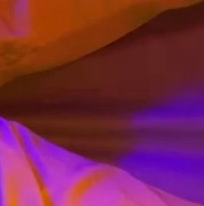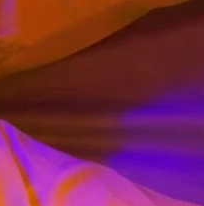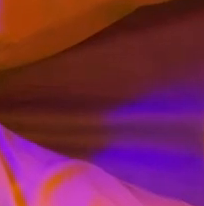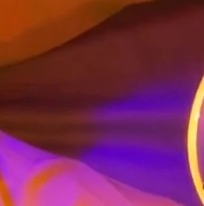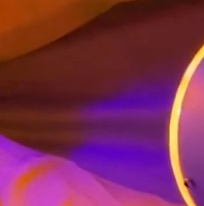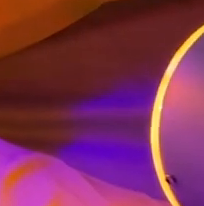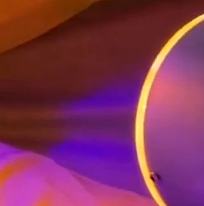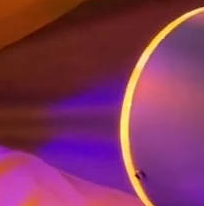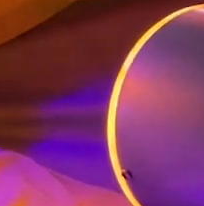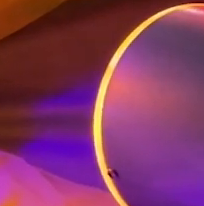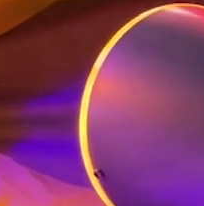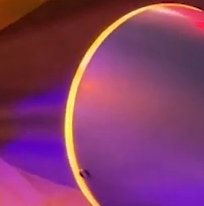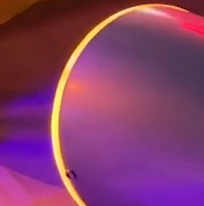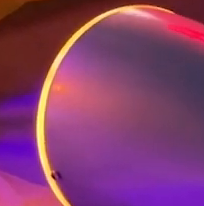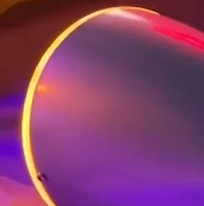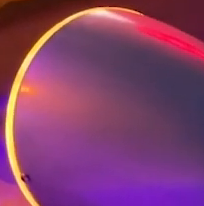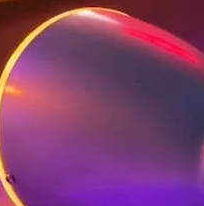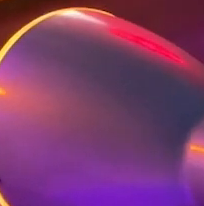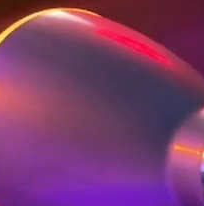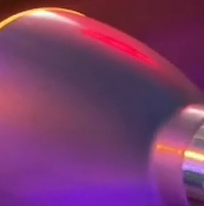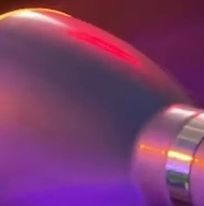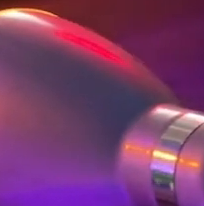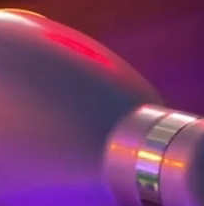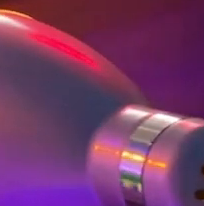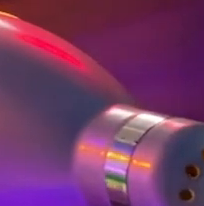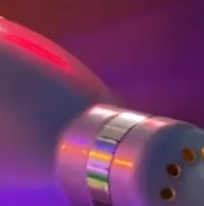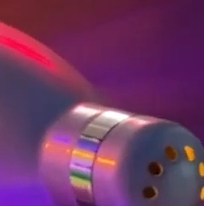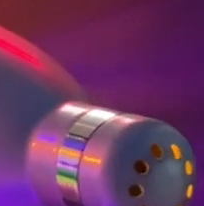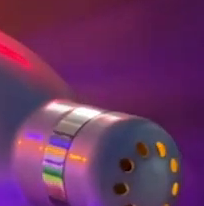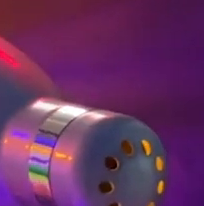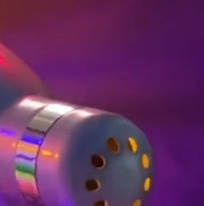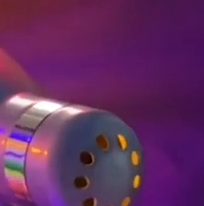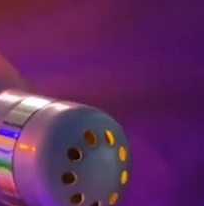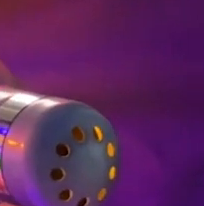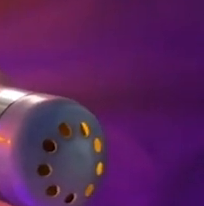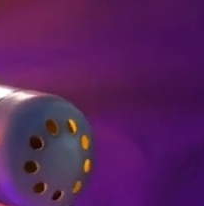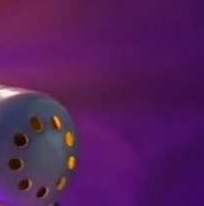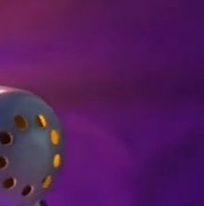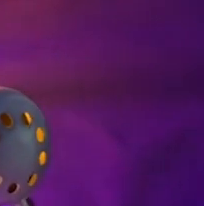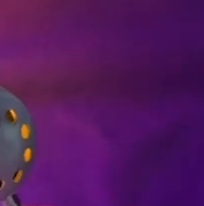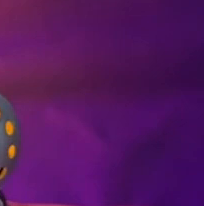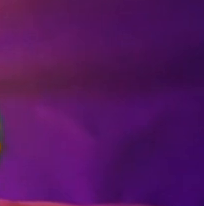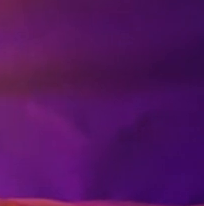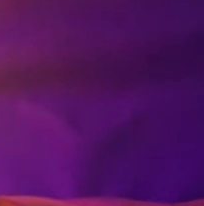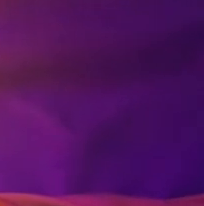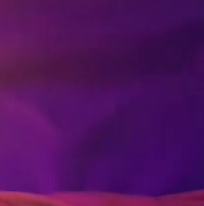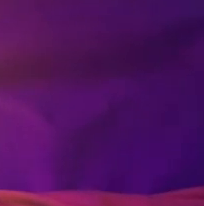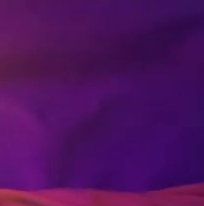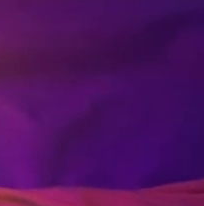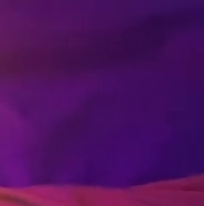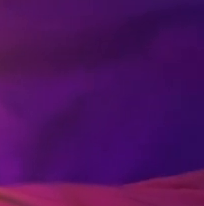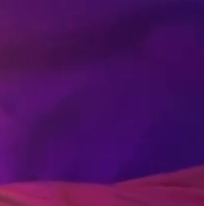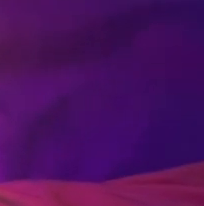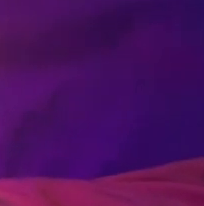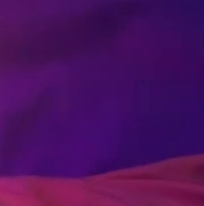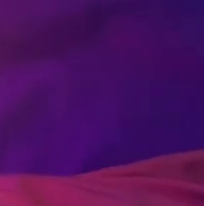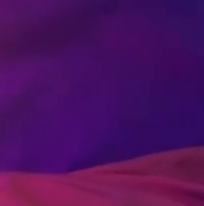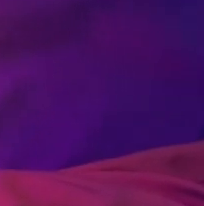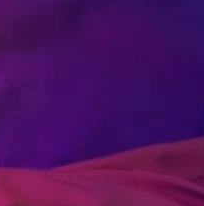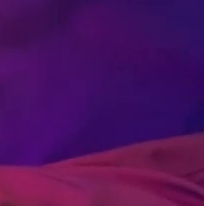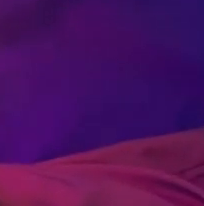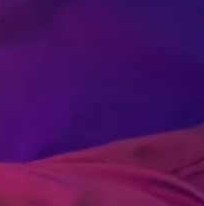es el que nos ayuda también a ese proceso de que vaya desapareciendo también el estreñimiento en los pacientes.